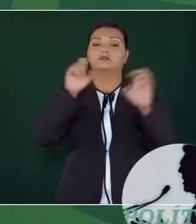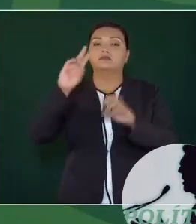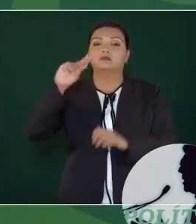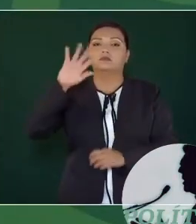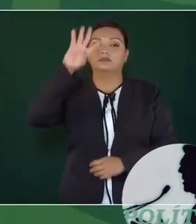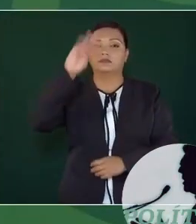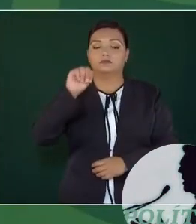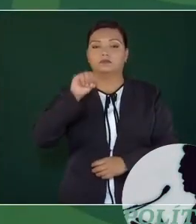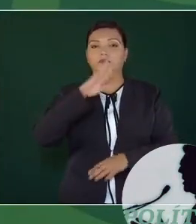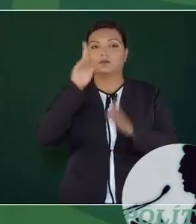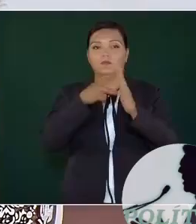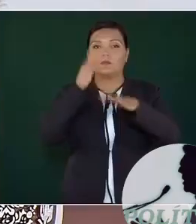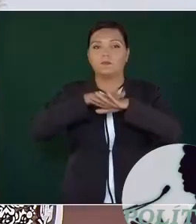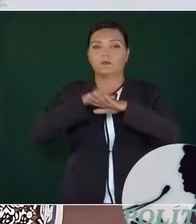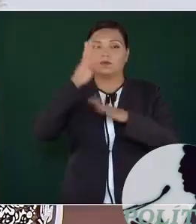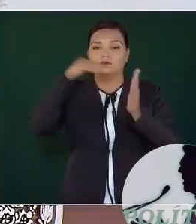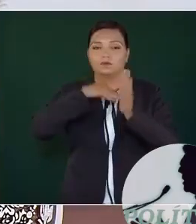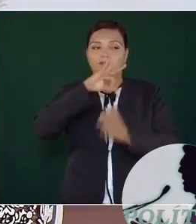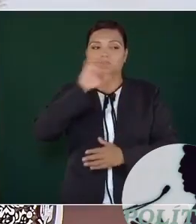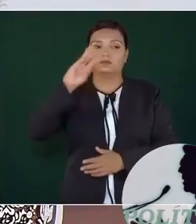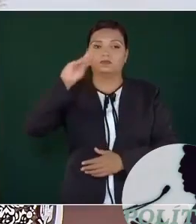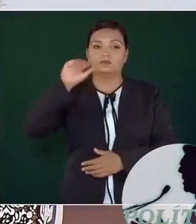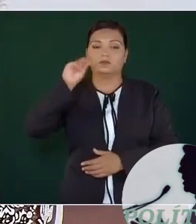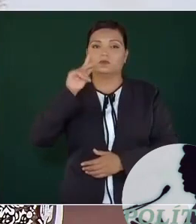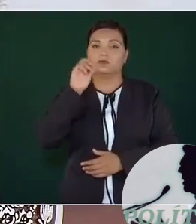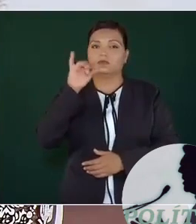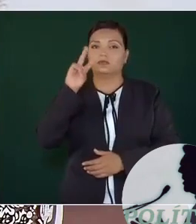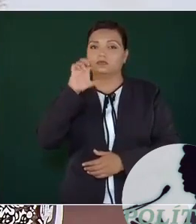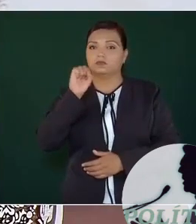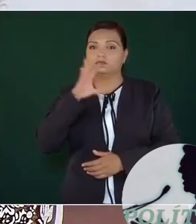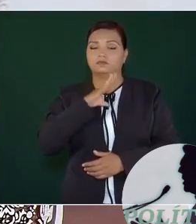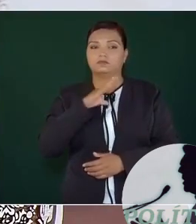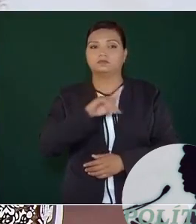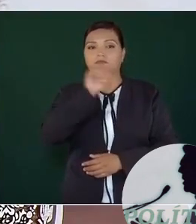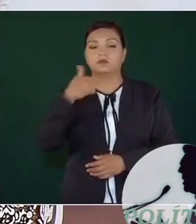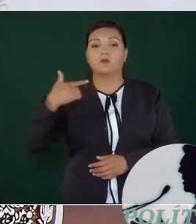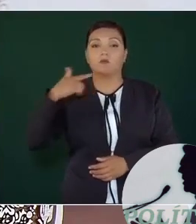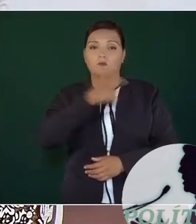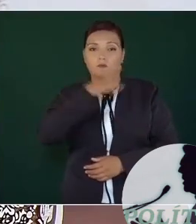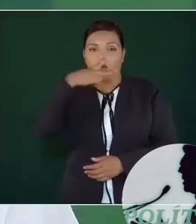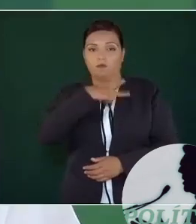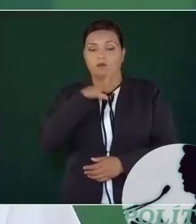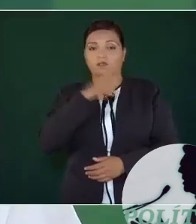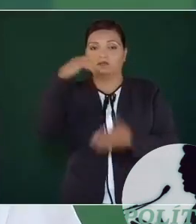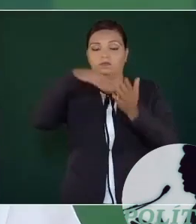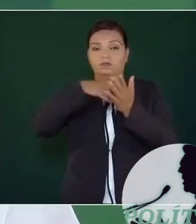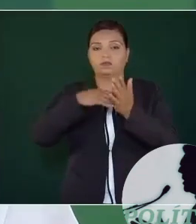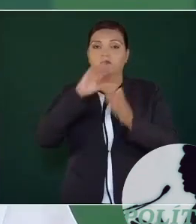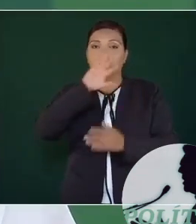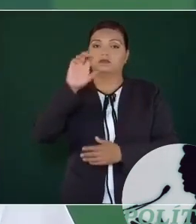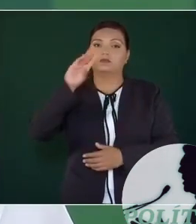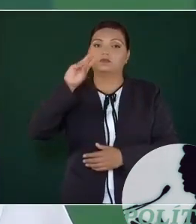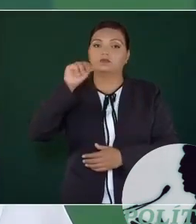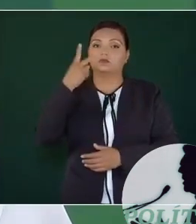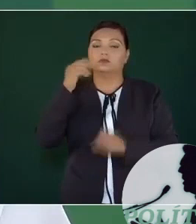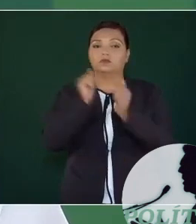4,789, y de los cuales 4,390 son operativos. Y la Guardia Nacional, 2,598,